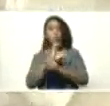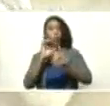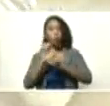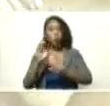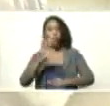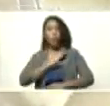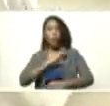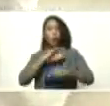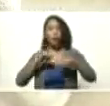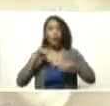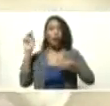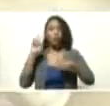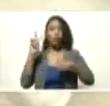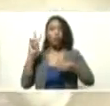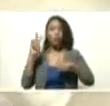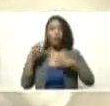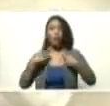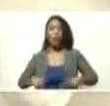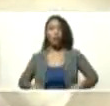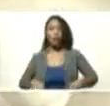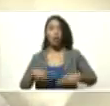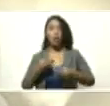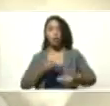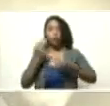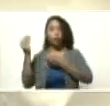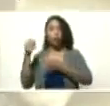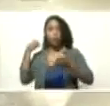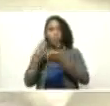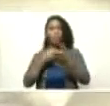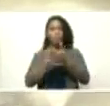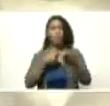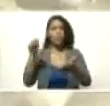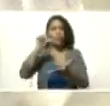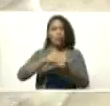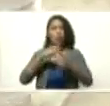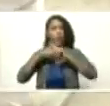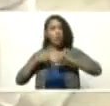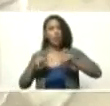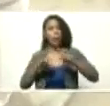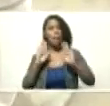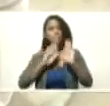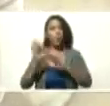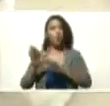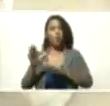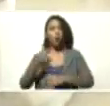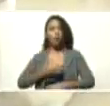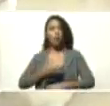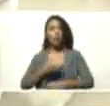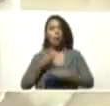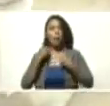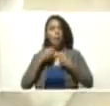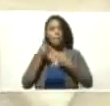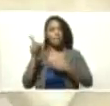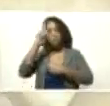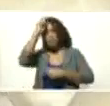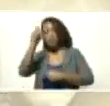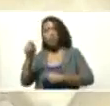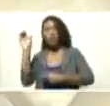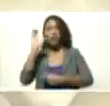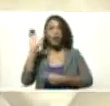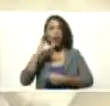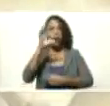Venezuela y es patrimonio de la humanidad. Eso vamos a dar esa batalla entonces a través del Centro de la Diversidad en apoyo con la alcaldesa para ese reconocimiento de Caracas y